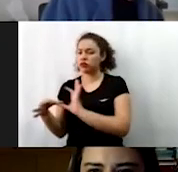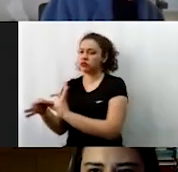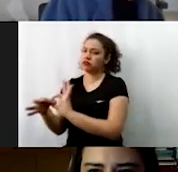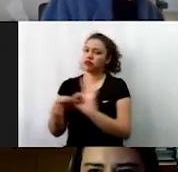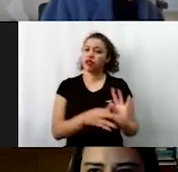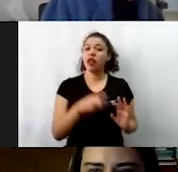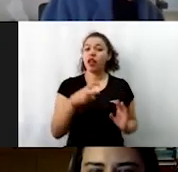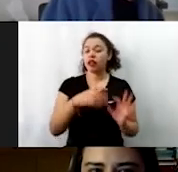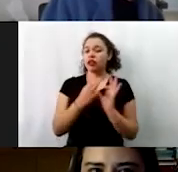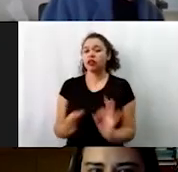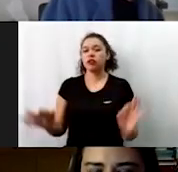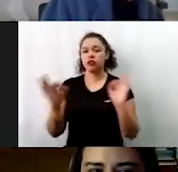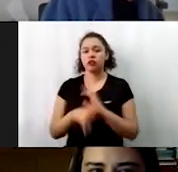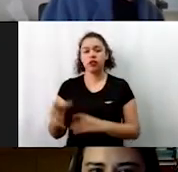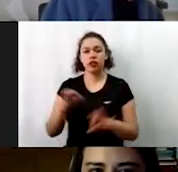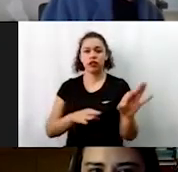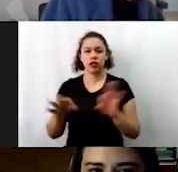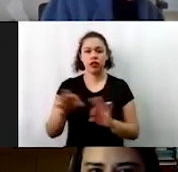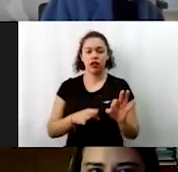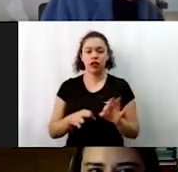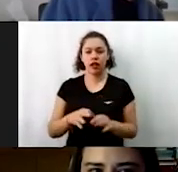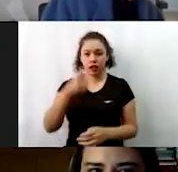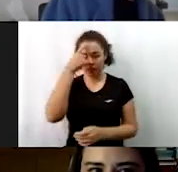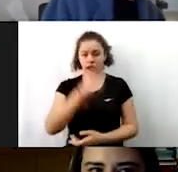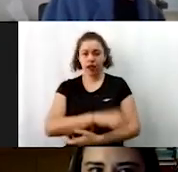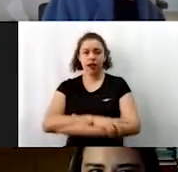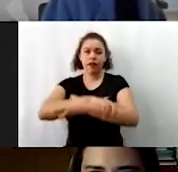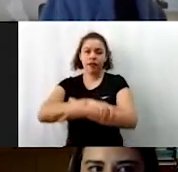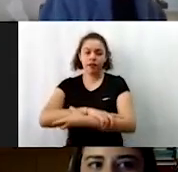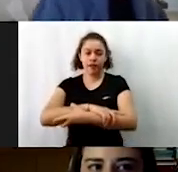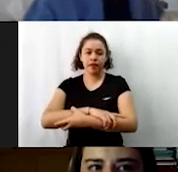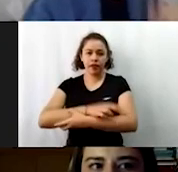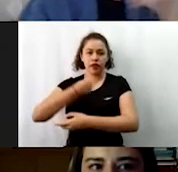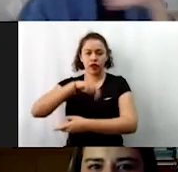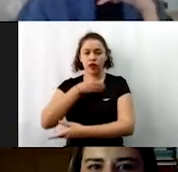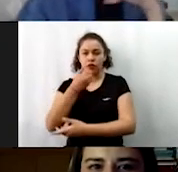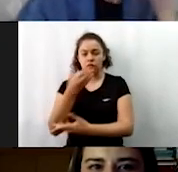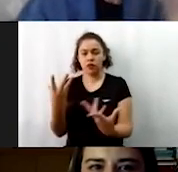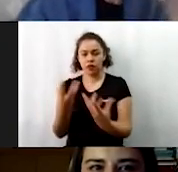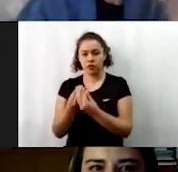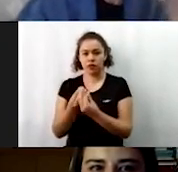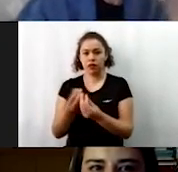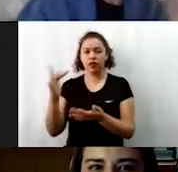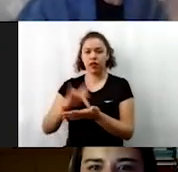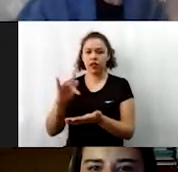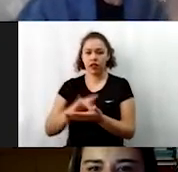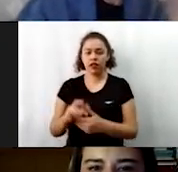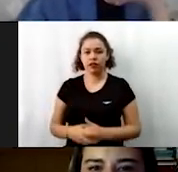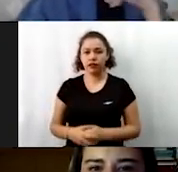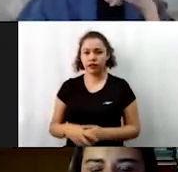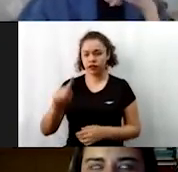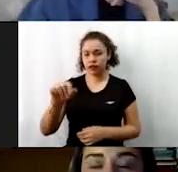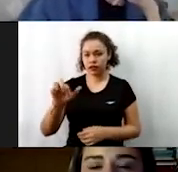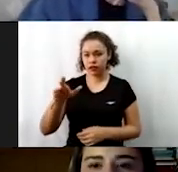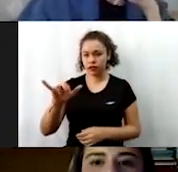importante trabajar en alianza para enriquecernos. Gracias. Gracias, Tere. ¿Y cuál crees